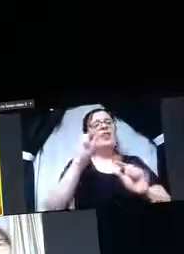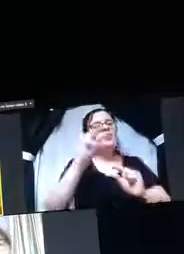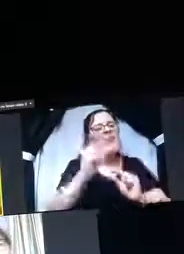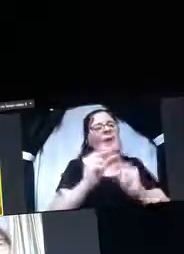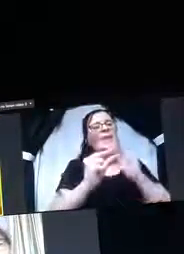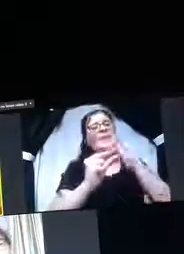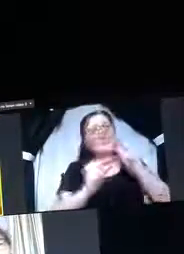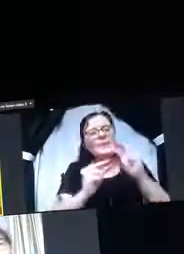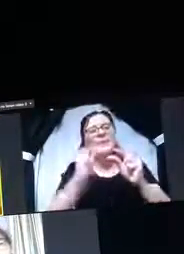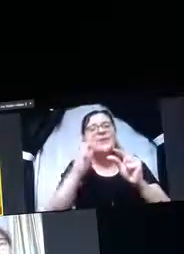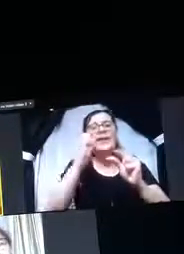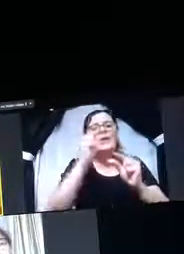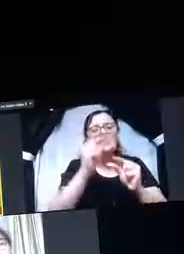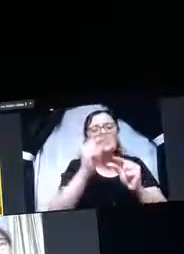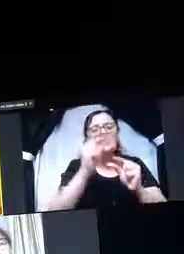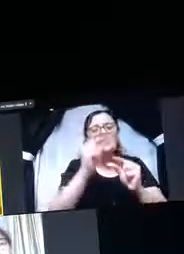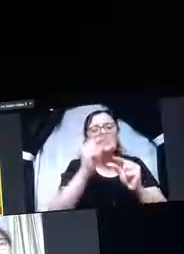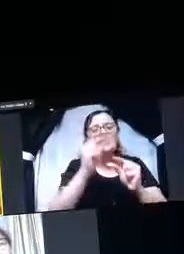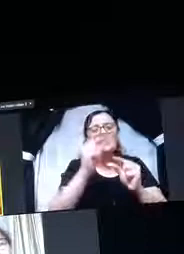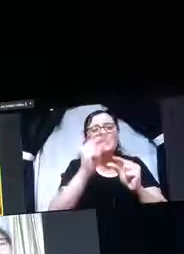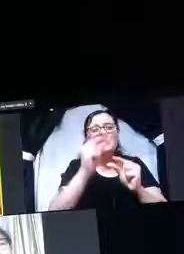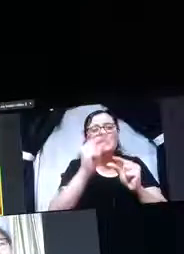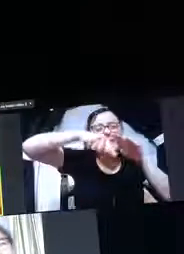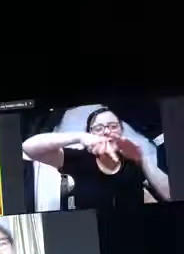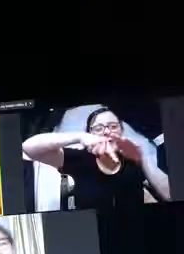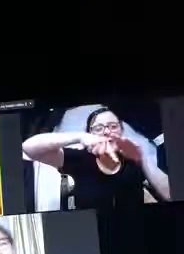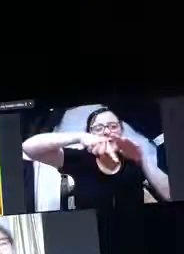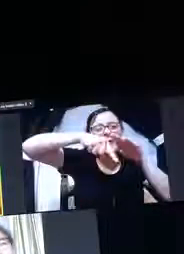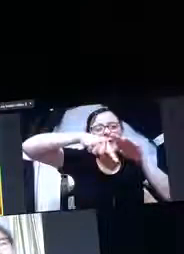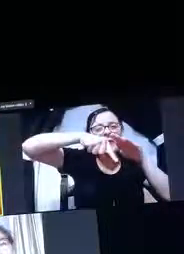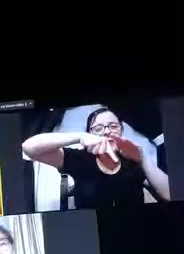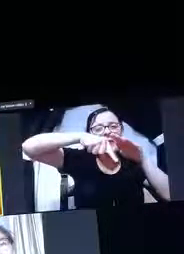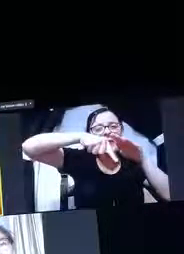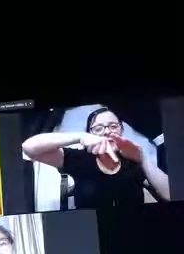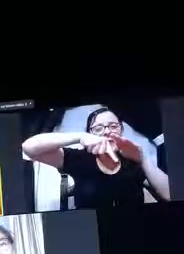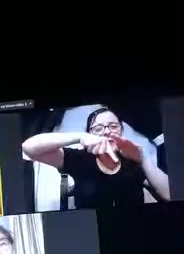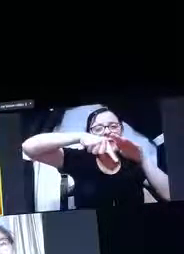más finito y en donde pedimos ya un trabajo